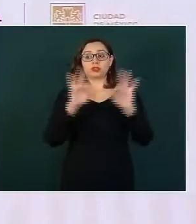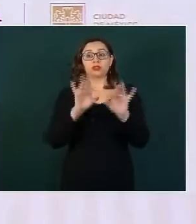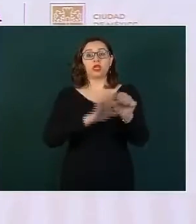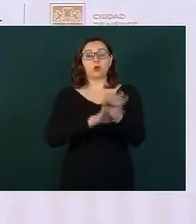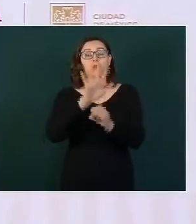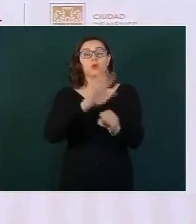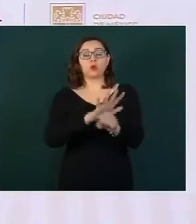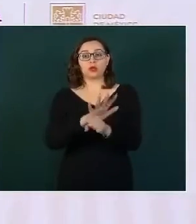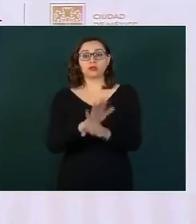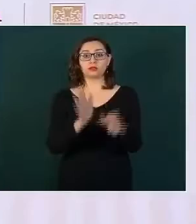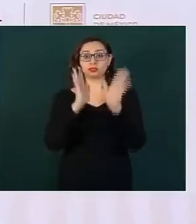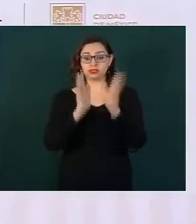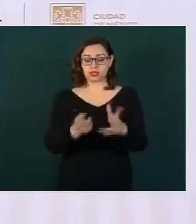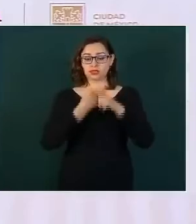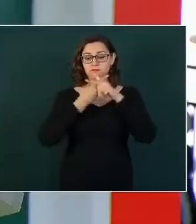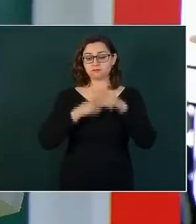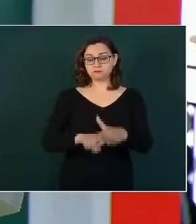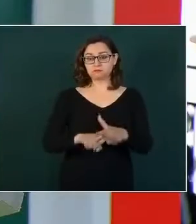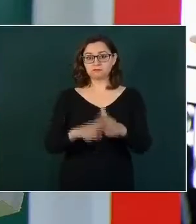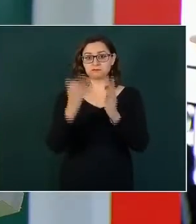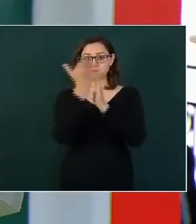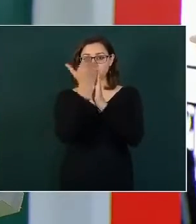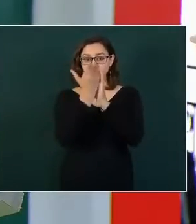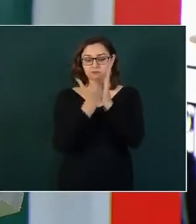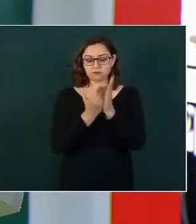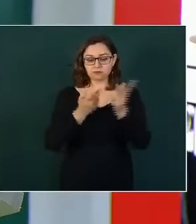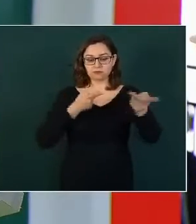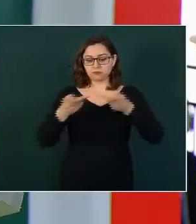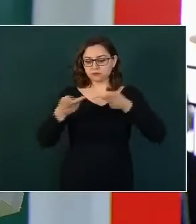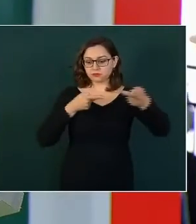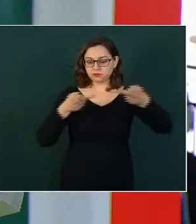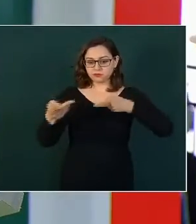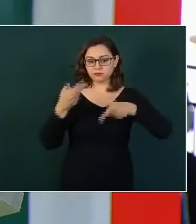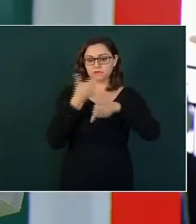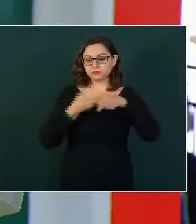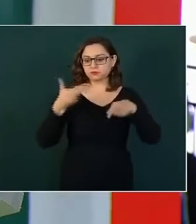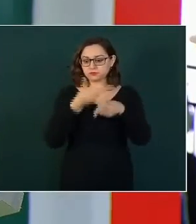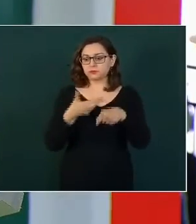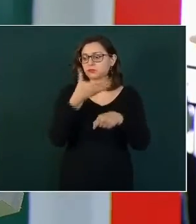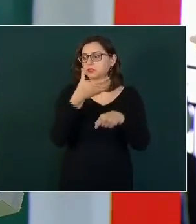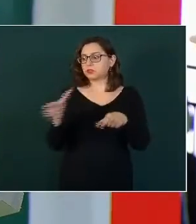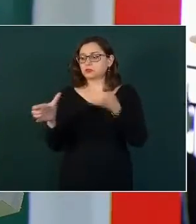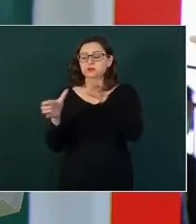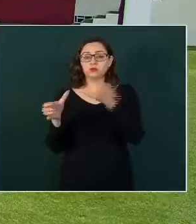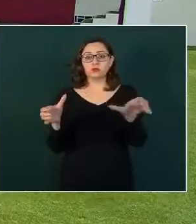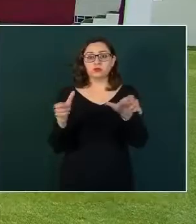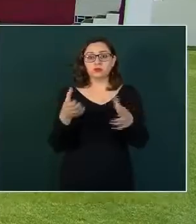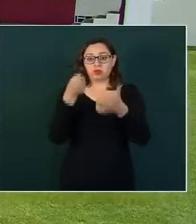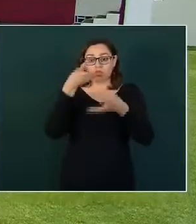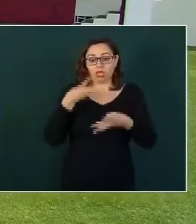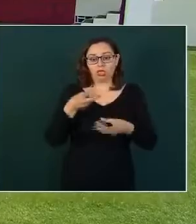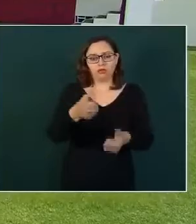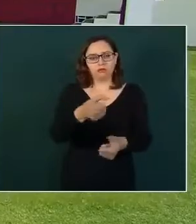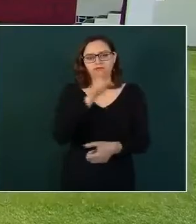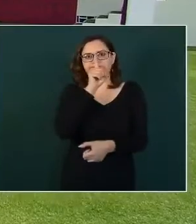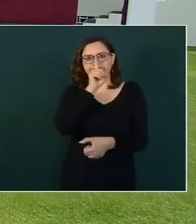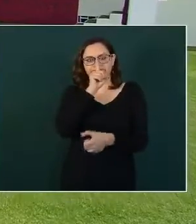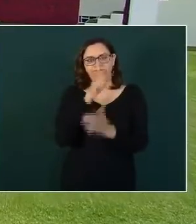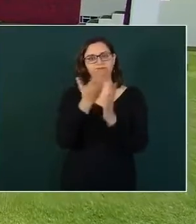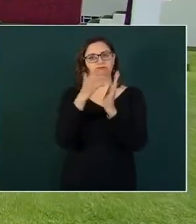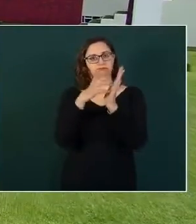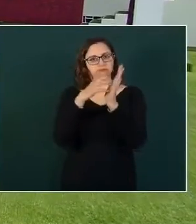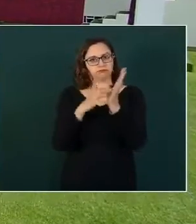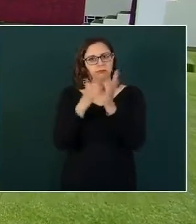implementación se ha cumplido con la política de austeridad del Gobierno de la República, toda vez que esta reorganización